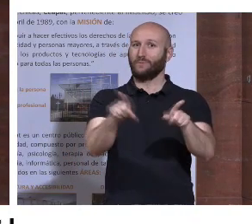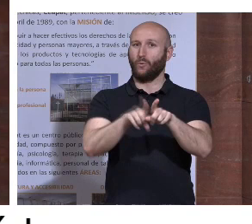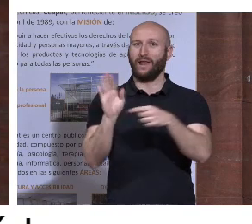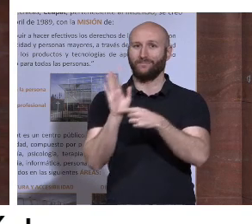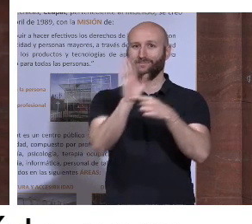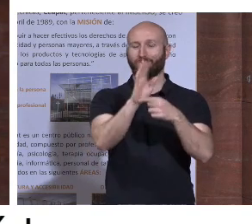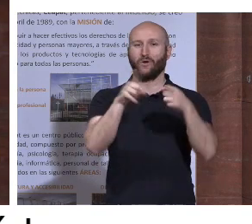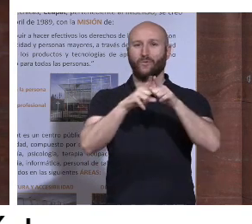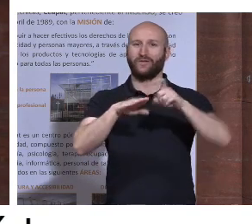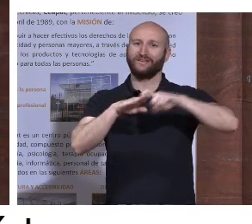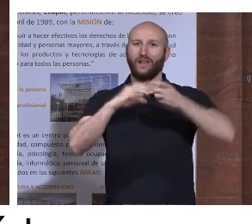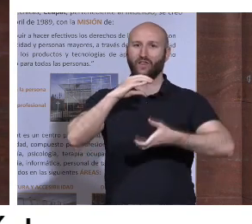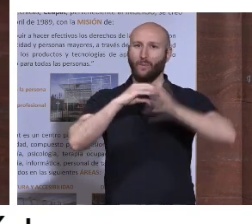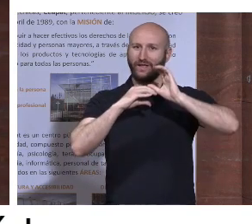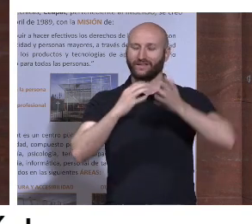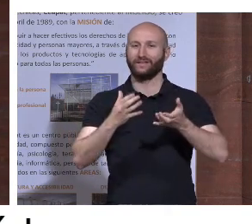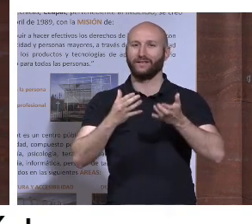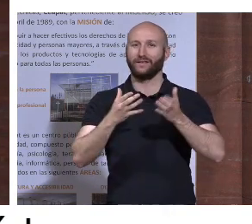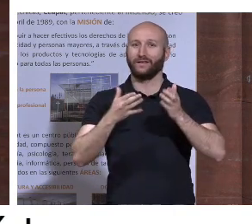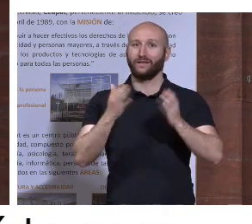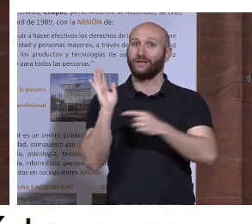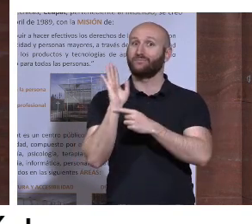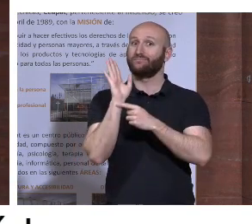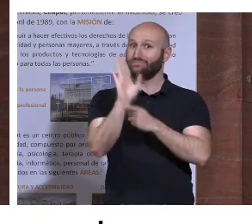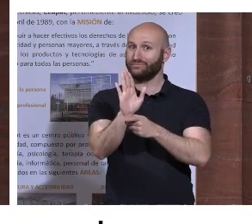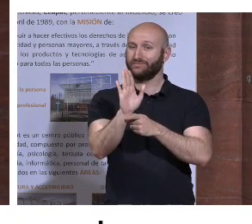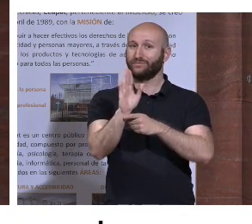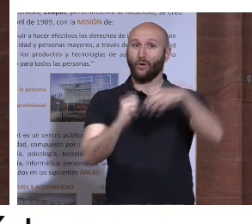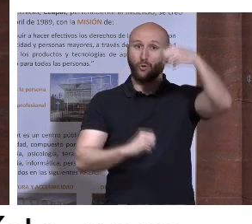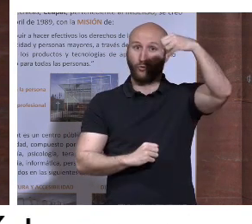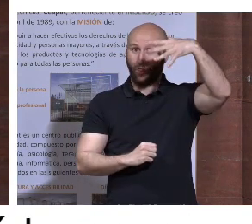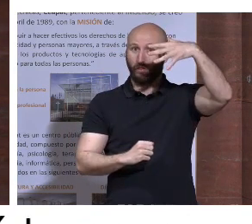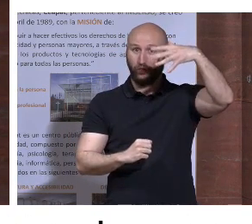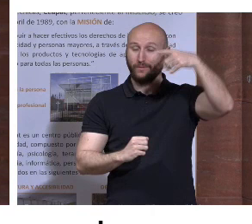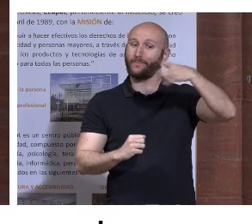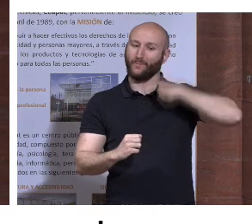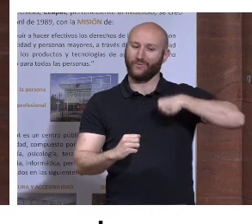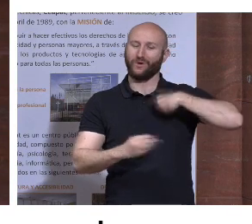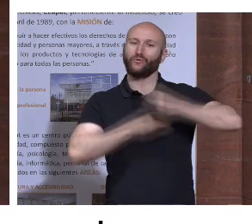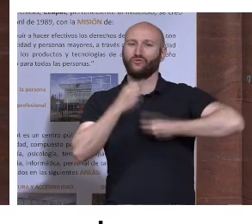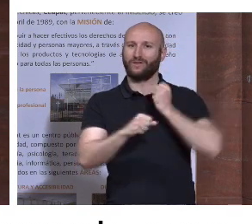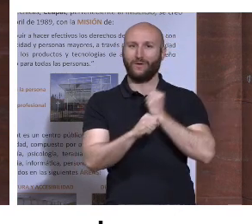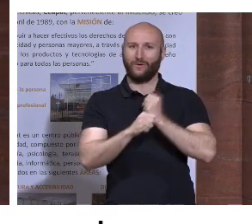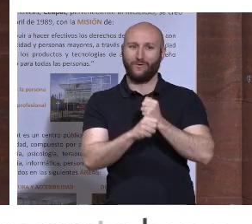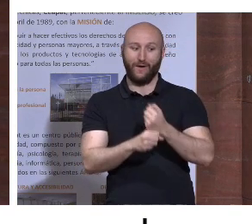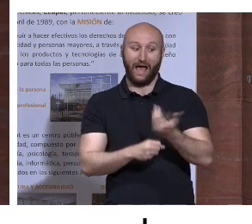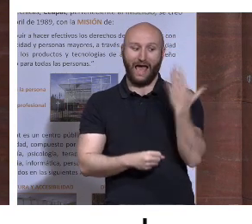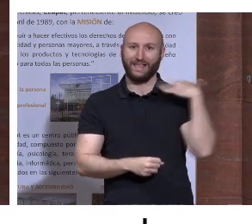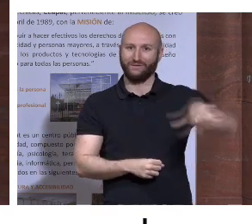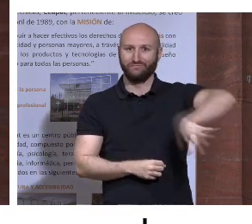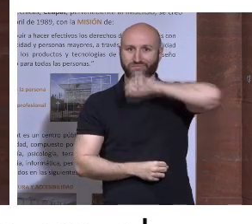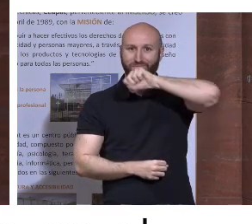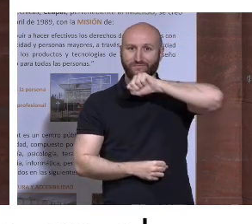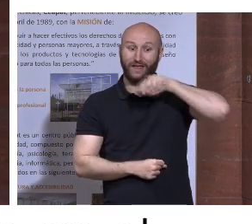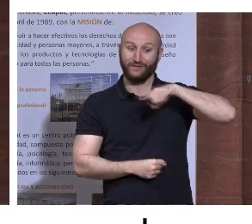estilo CEAPAT, una demostración, el flexo que utilizo en el trabajo. Lo saqué ayer, esto lo